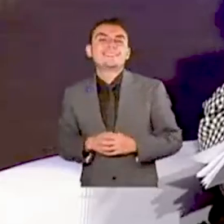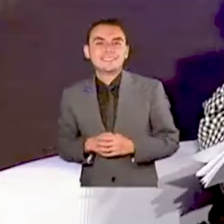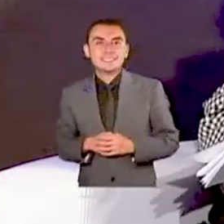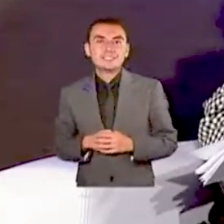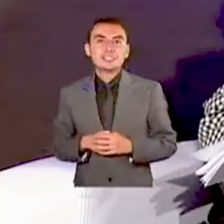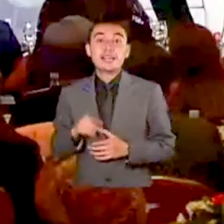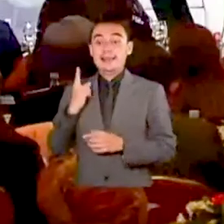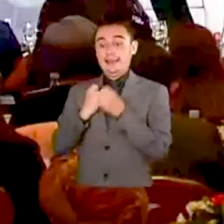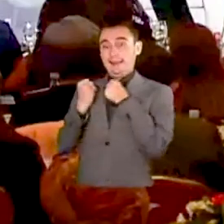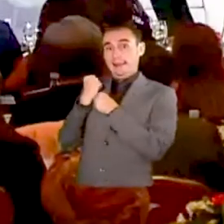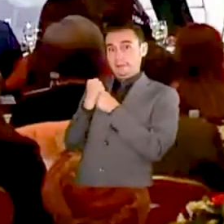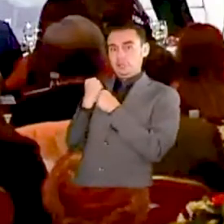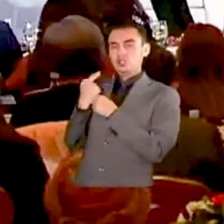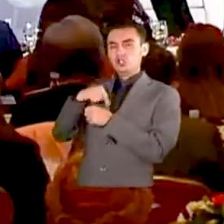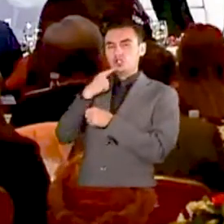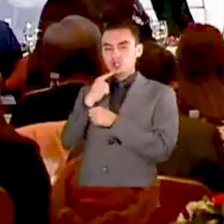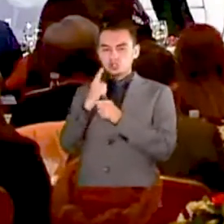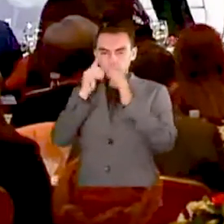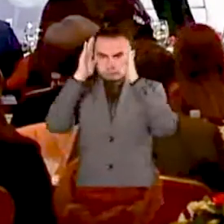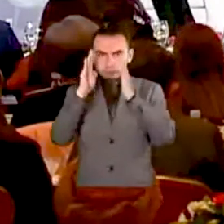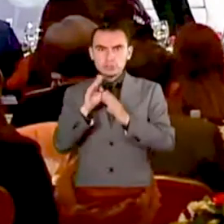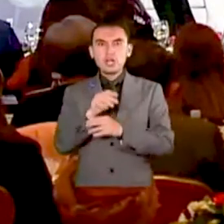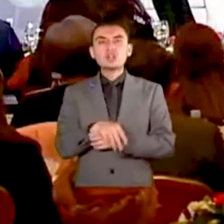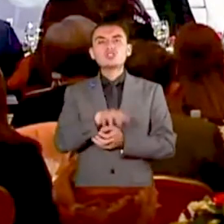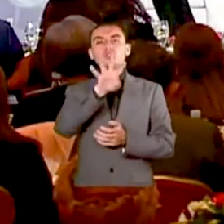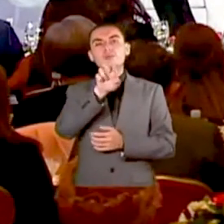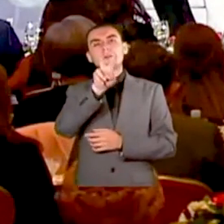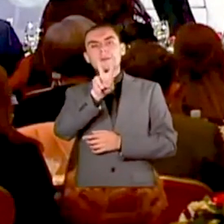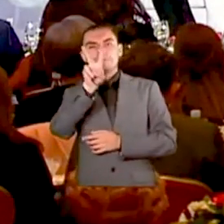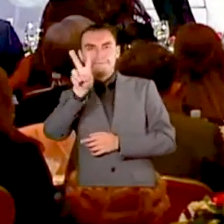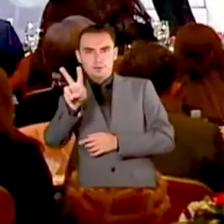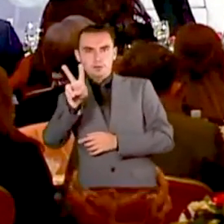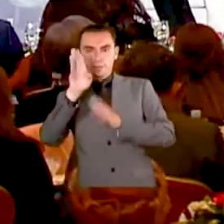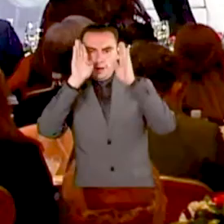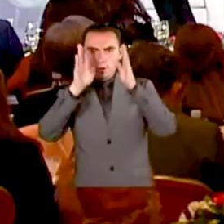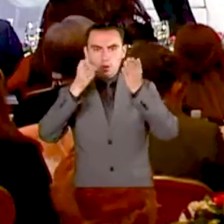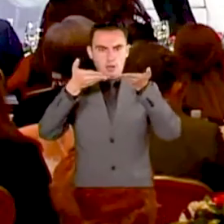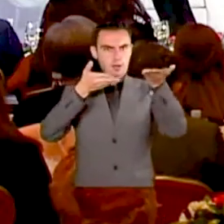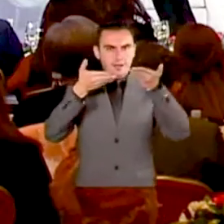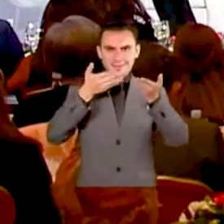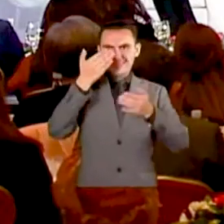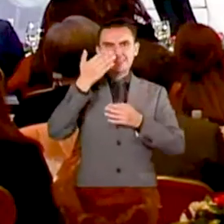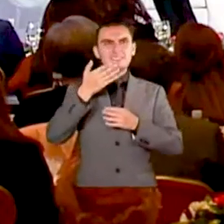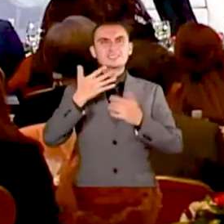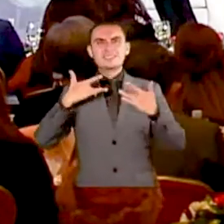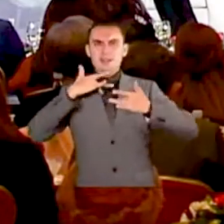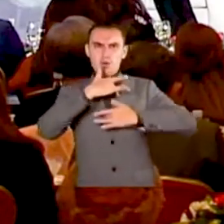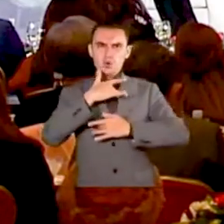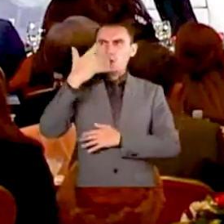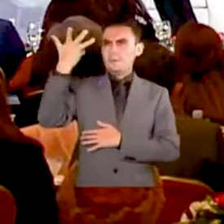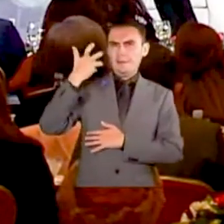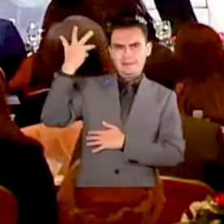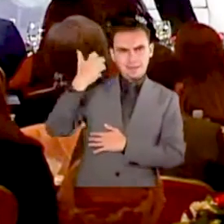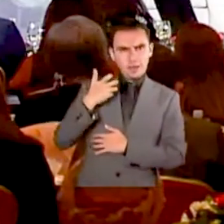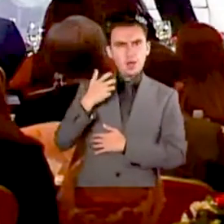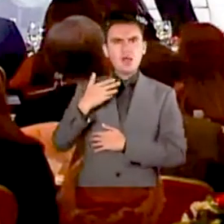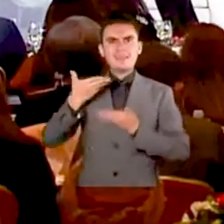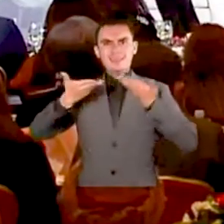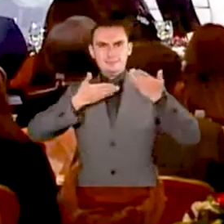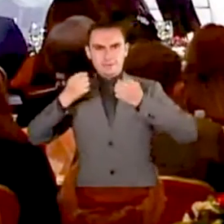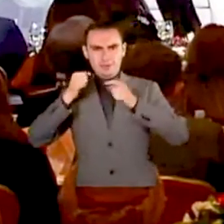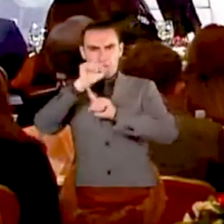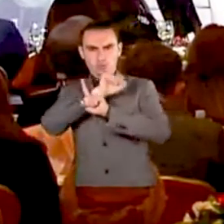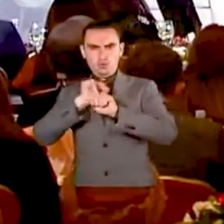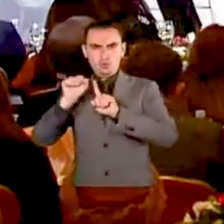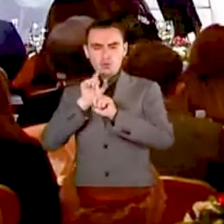pasado 922 atenciones personalizadas en salud, en pensiones, en riesgo, en servicios